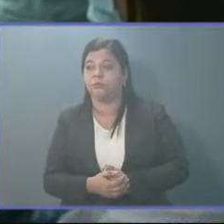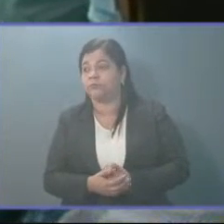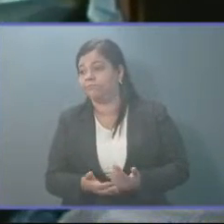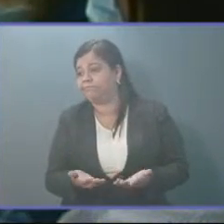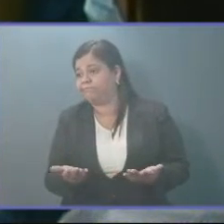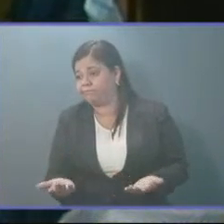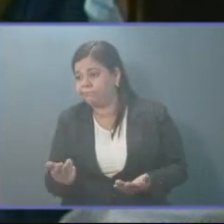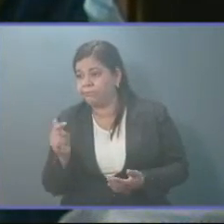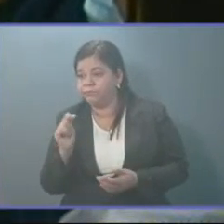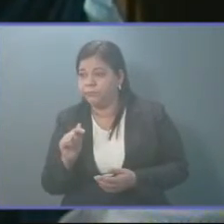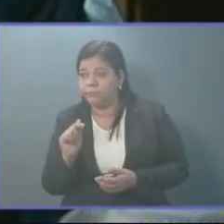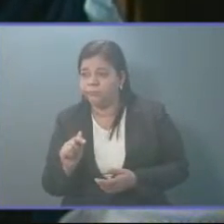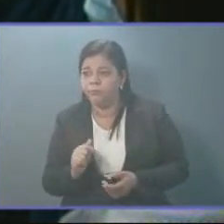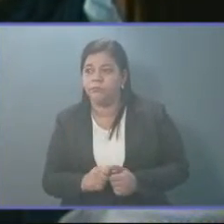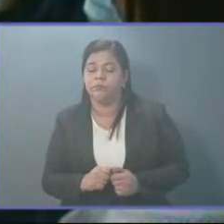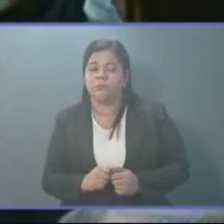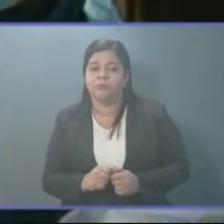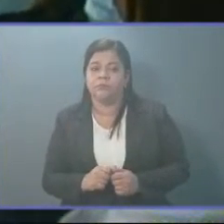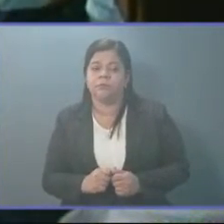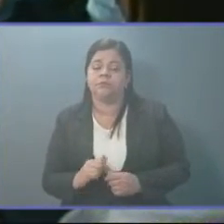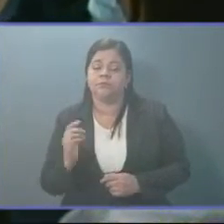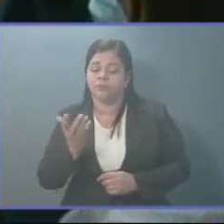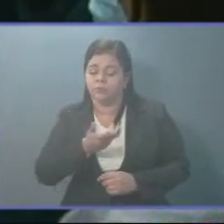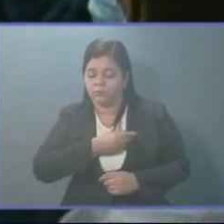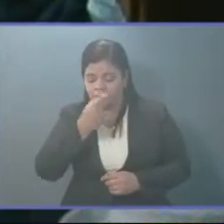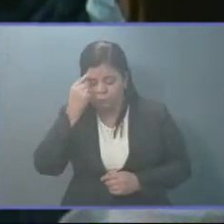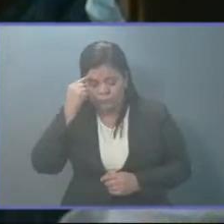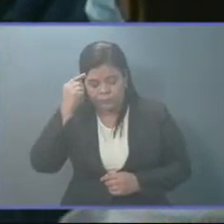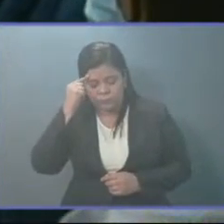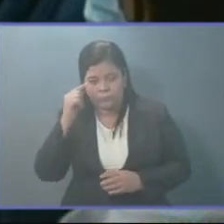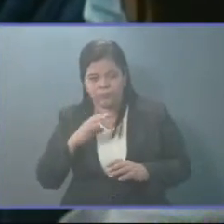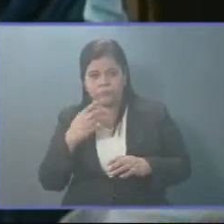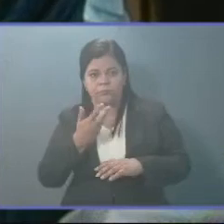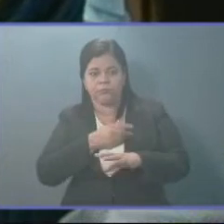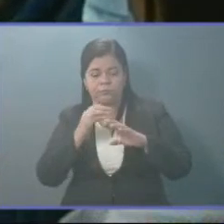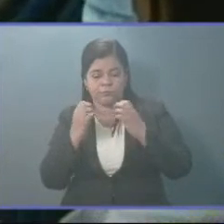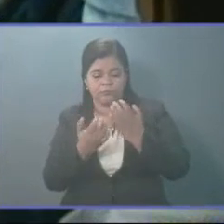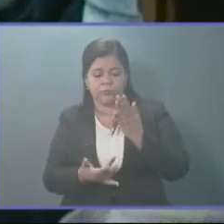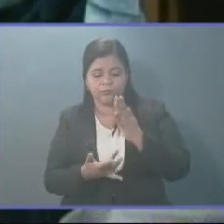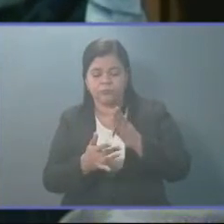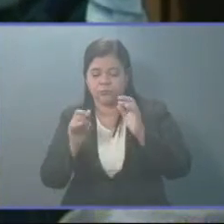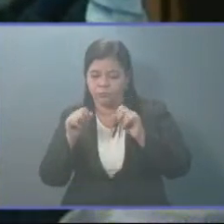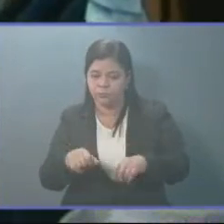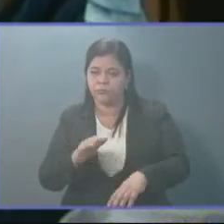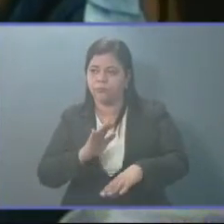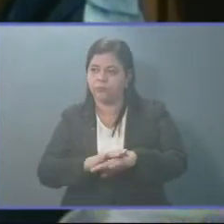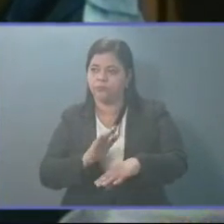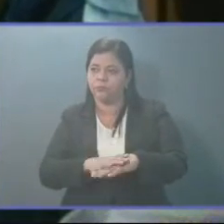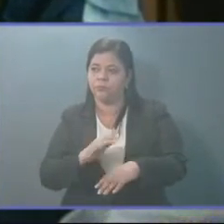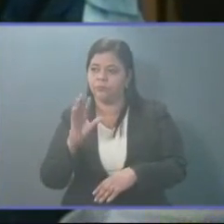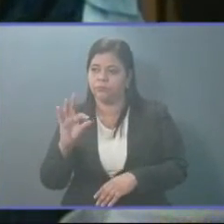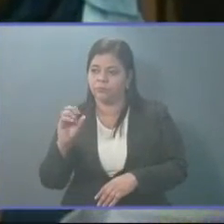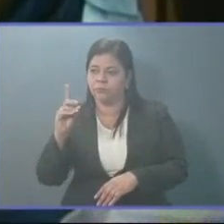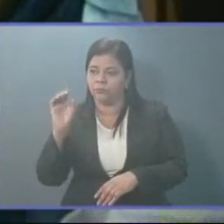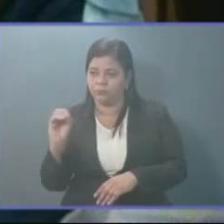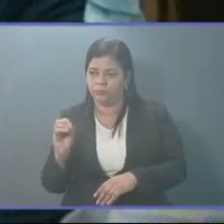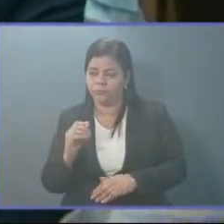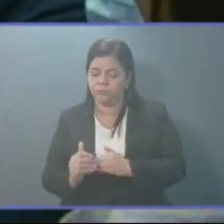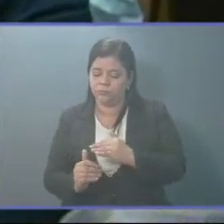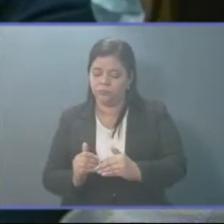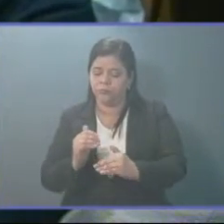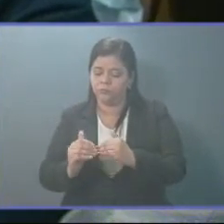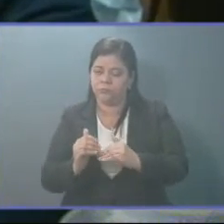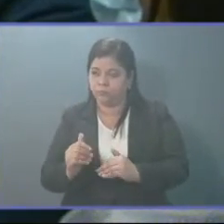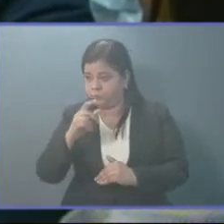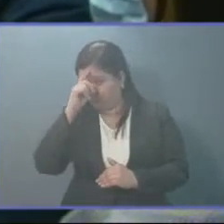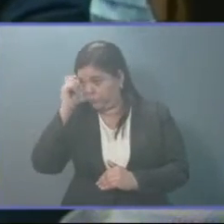eso es que estamos pensando como equipo técnico que se llame Código Procesal Laboral,